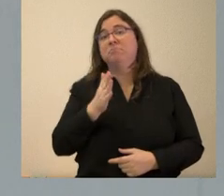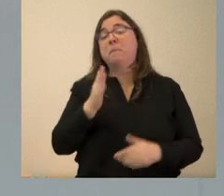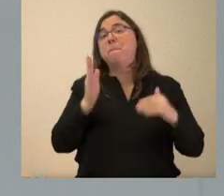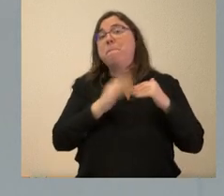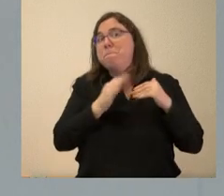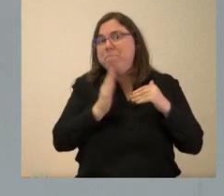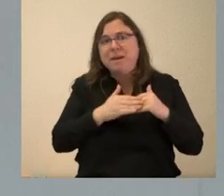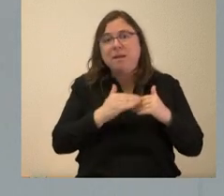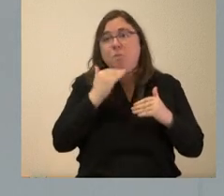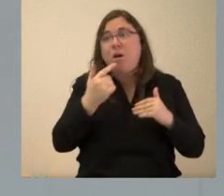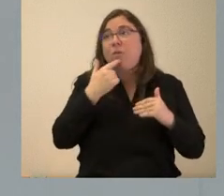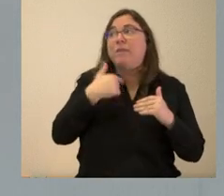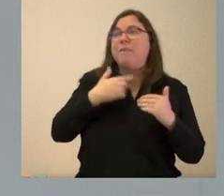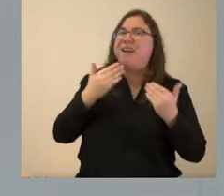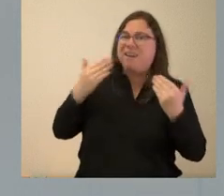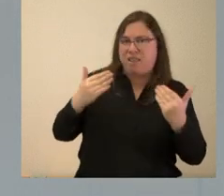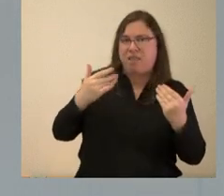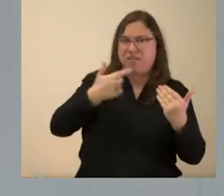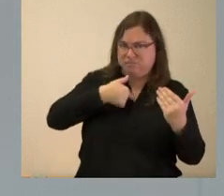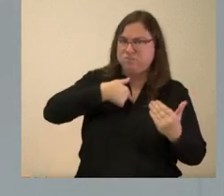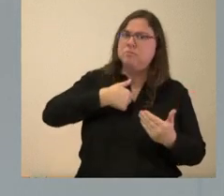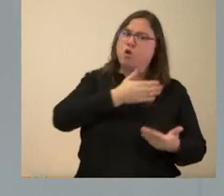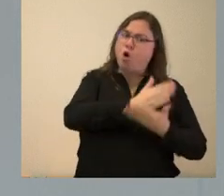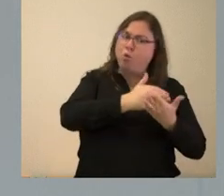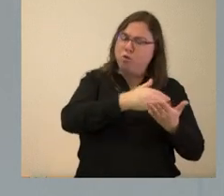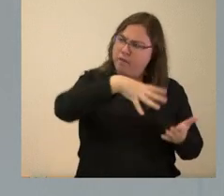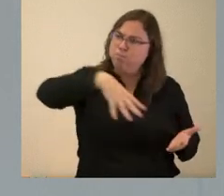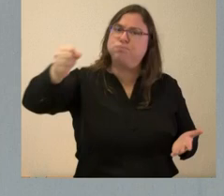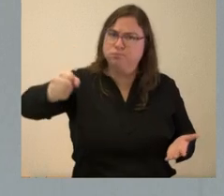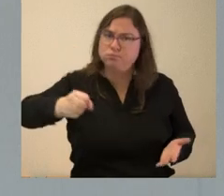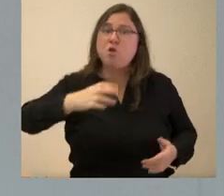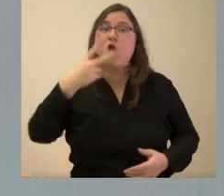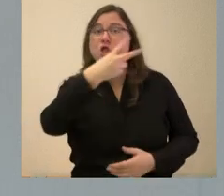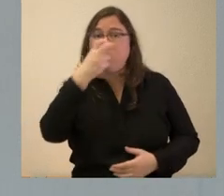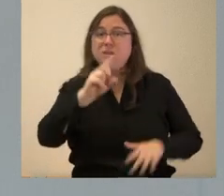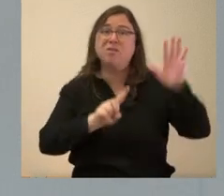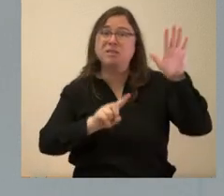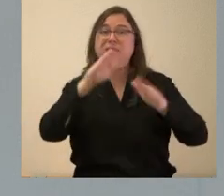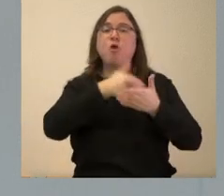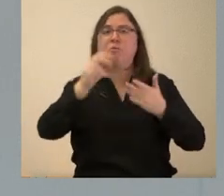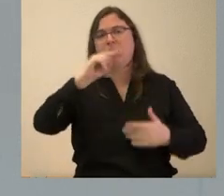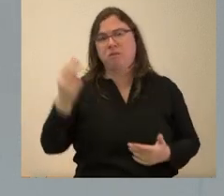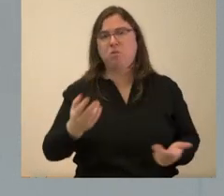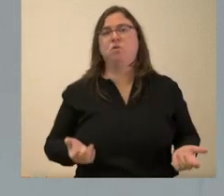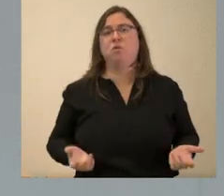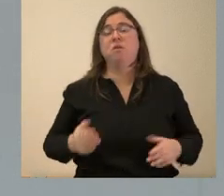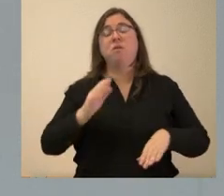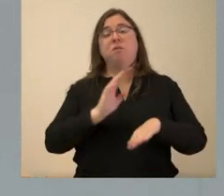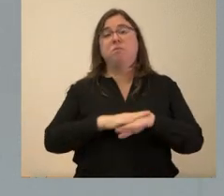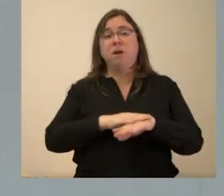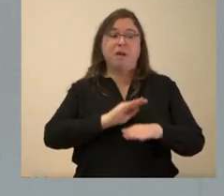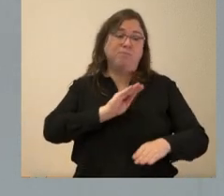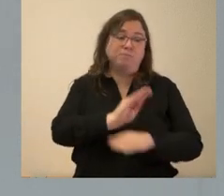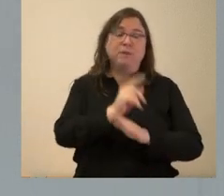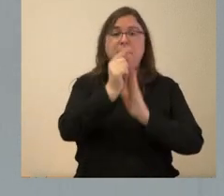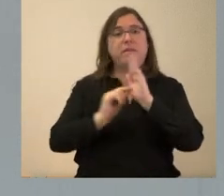Podrían haber agradecido que hay una contribución muy clara de la comunidad Autónoma de Castilla y León con 265 millones de euros a la financiación de estas medidas